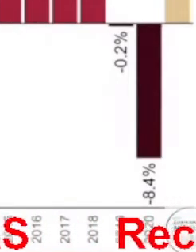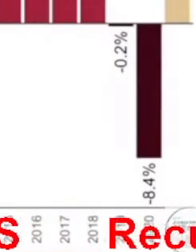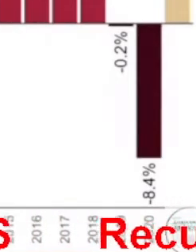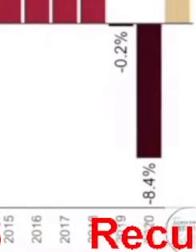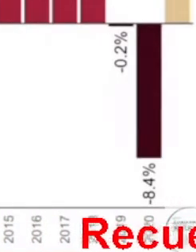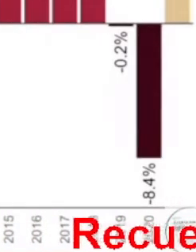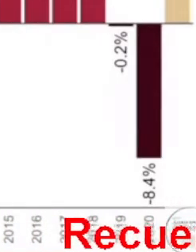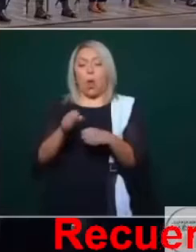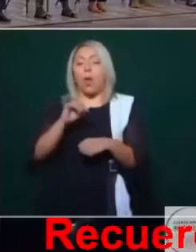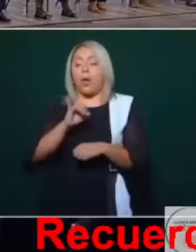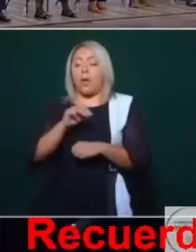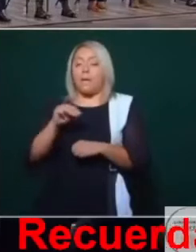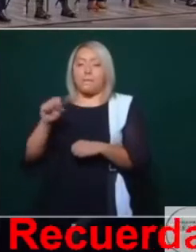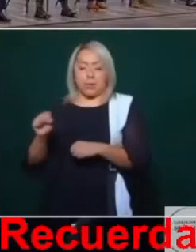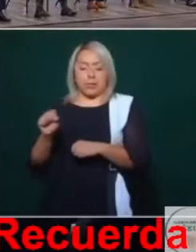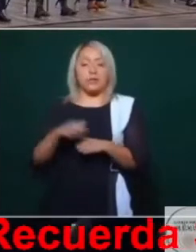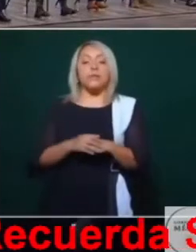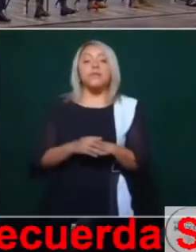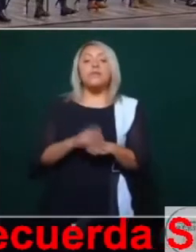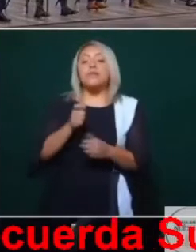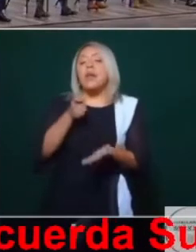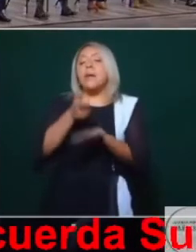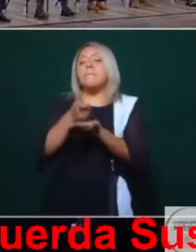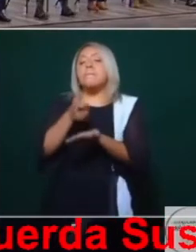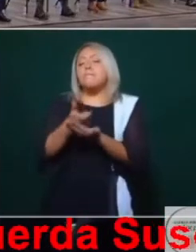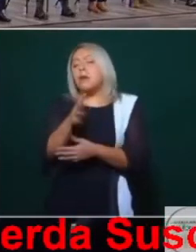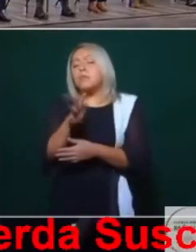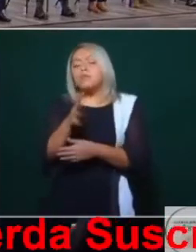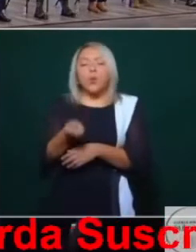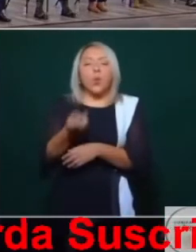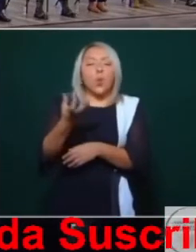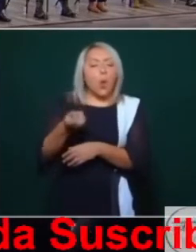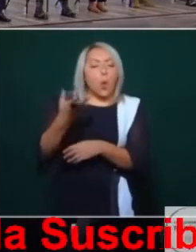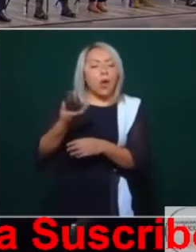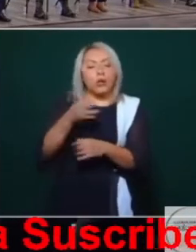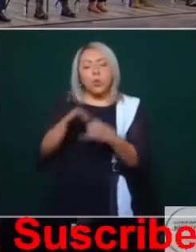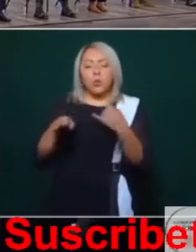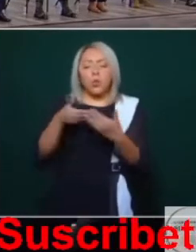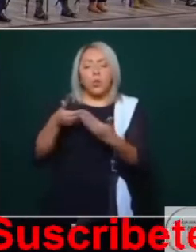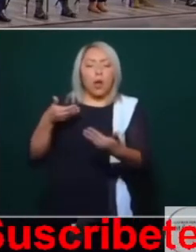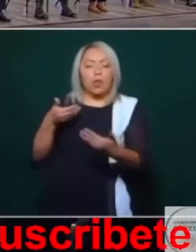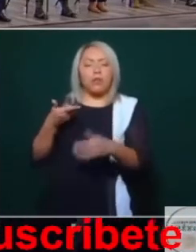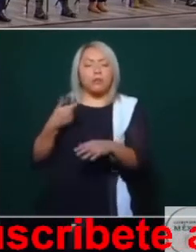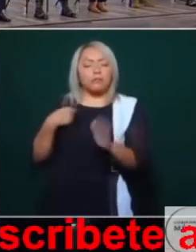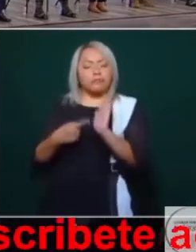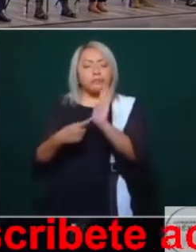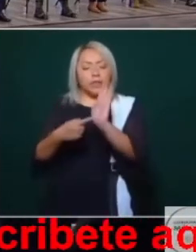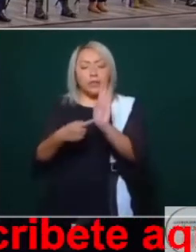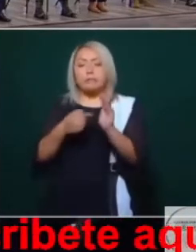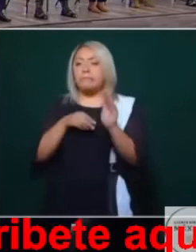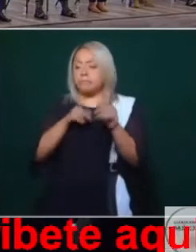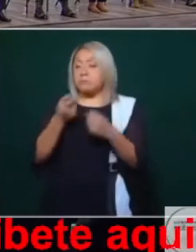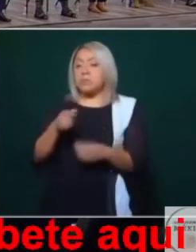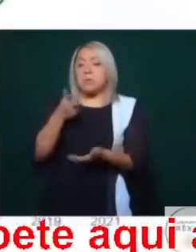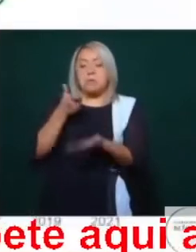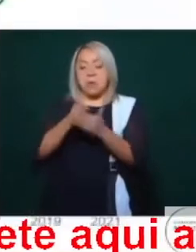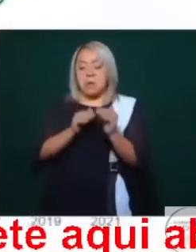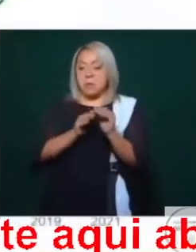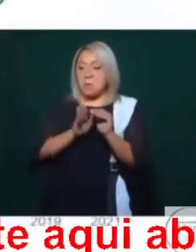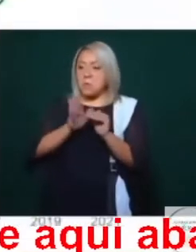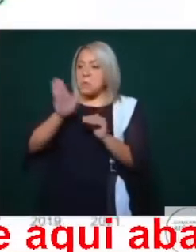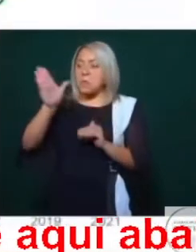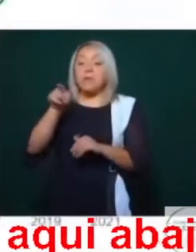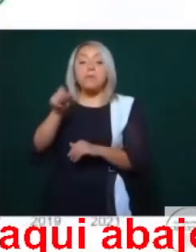crisis anteriores el salario promedio de esto que ya que se acaba de presentar sigue aumentando y en